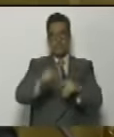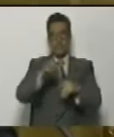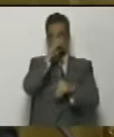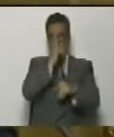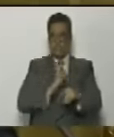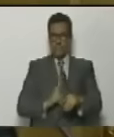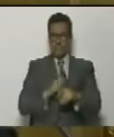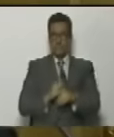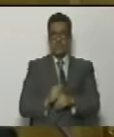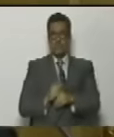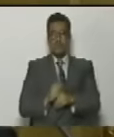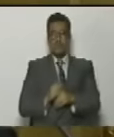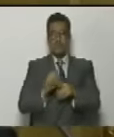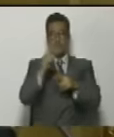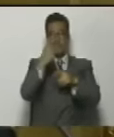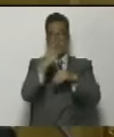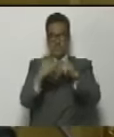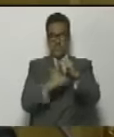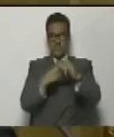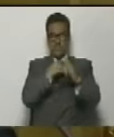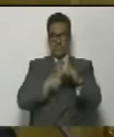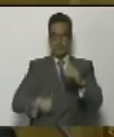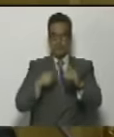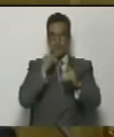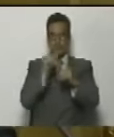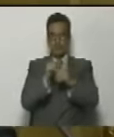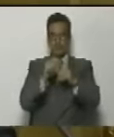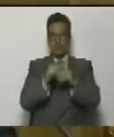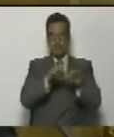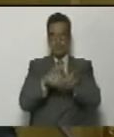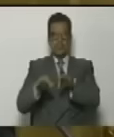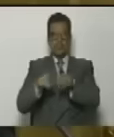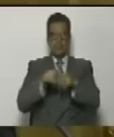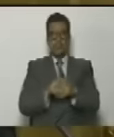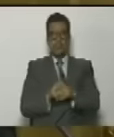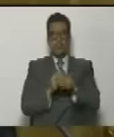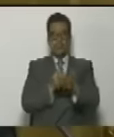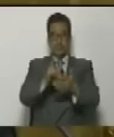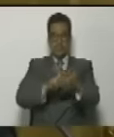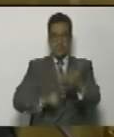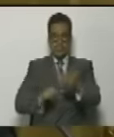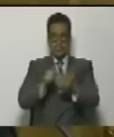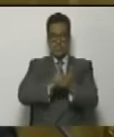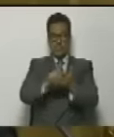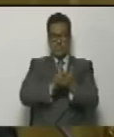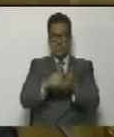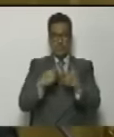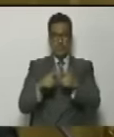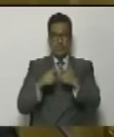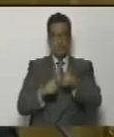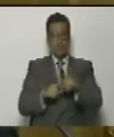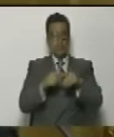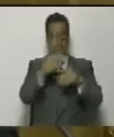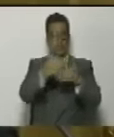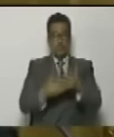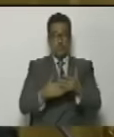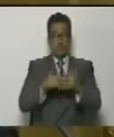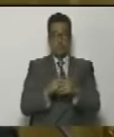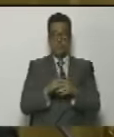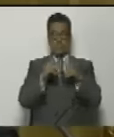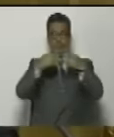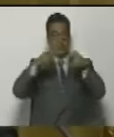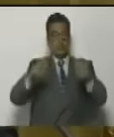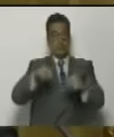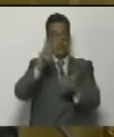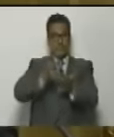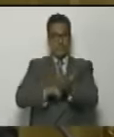con discapacidad. El primer vicepresidente ordenó a la secretaría leer los artículos diferidos con sus respectivos epígrafes,